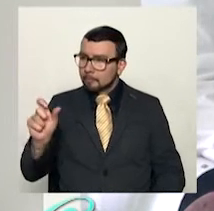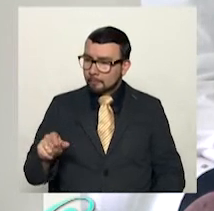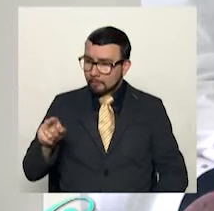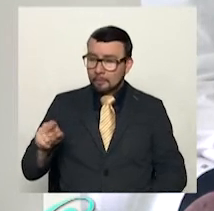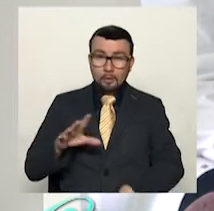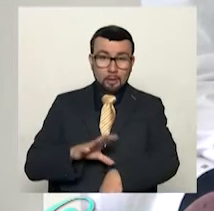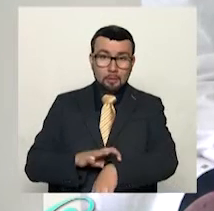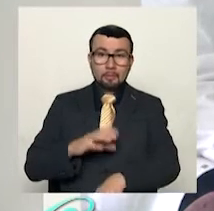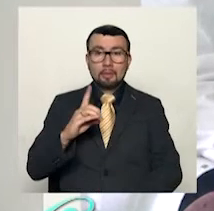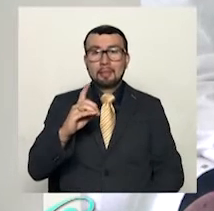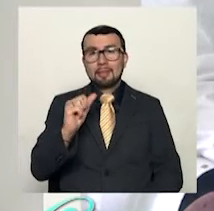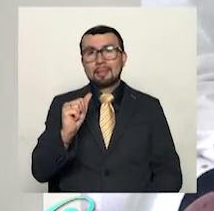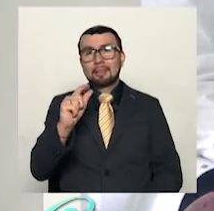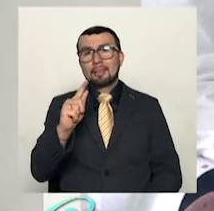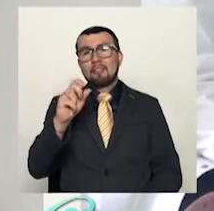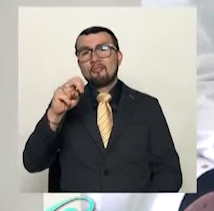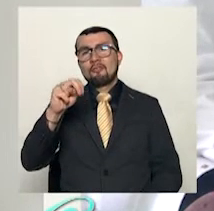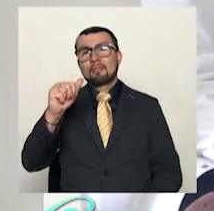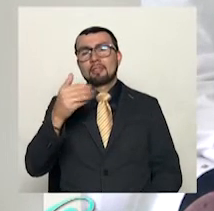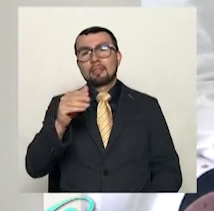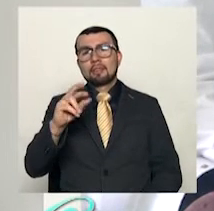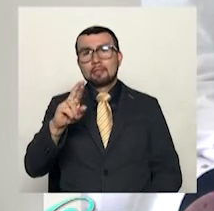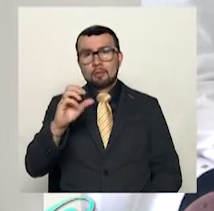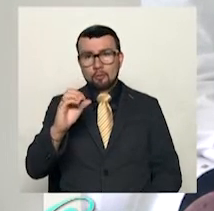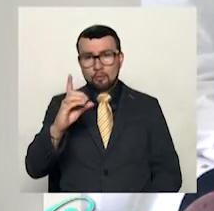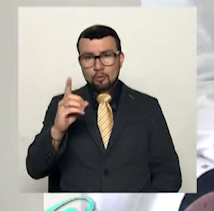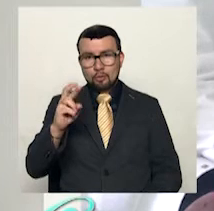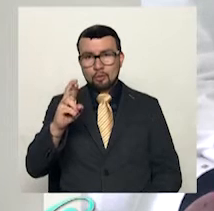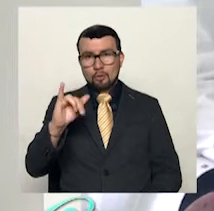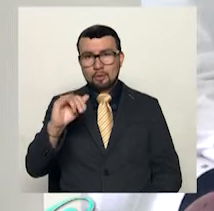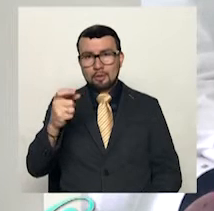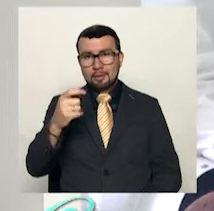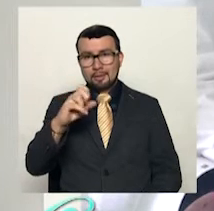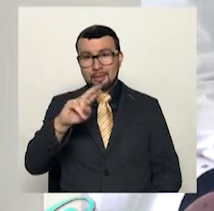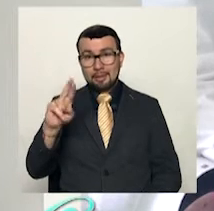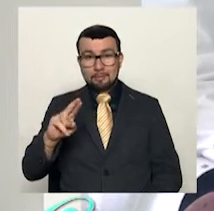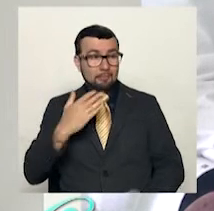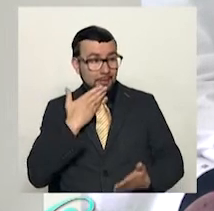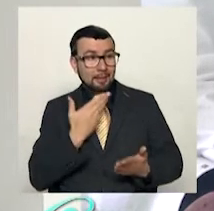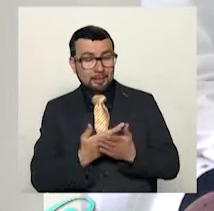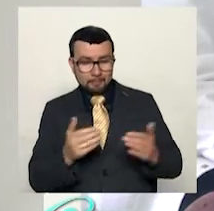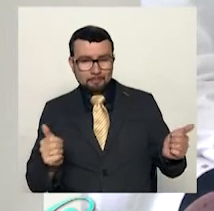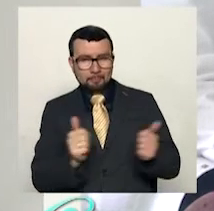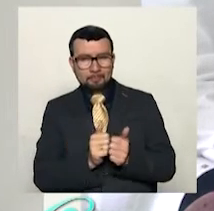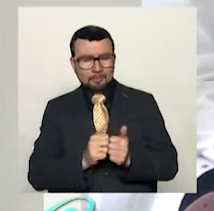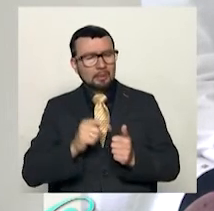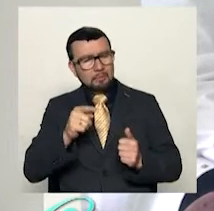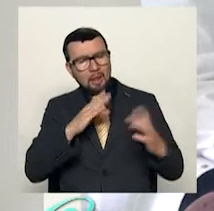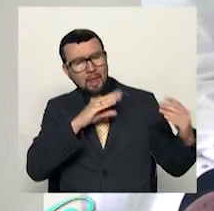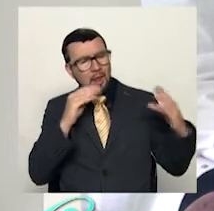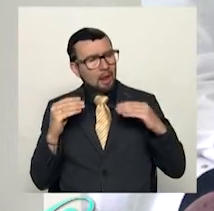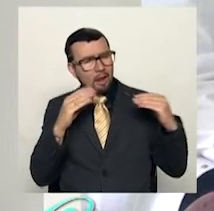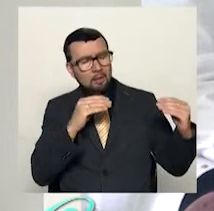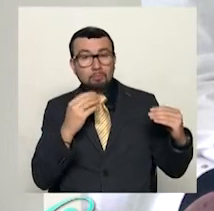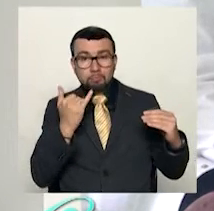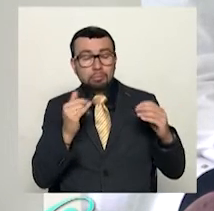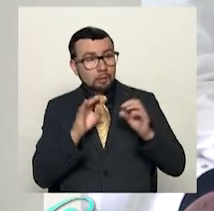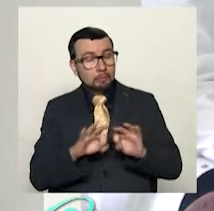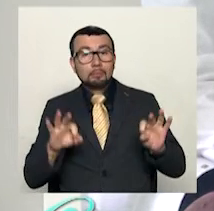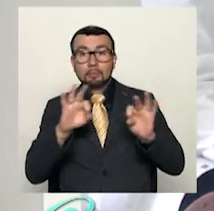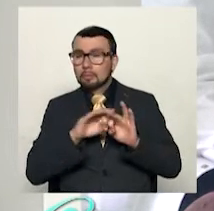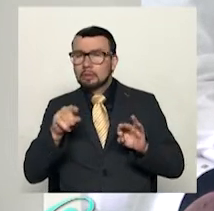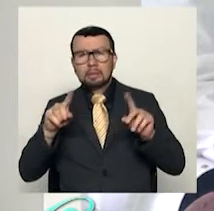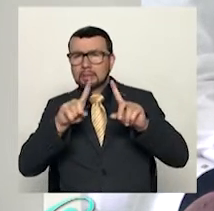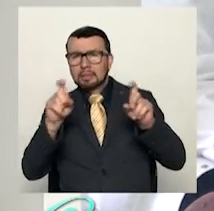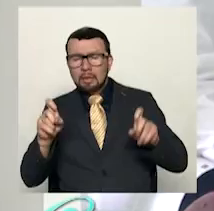Dafna Rodríguez Valois, muchas gracias por estar con nosotros en este concepto importante con el